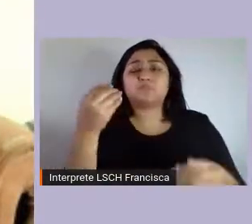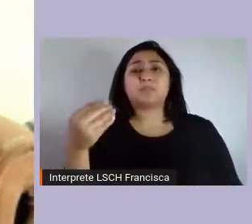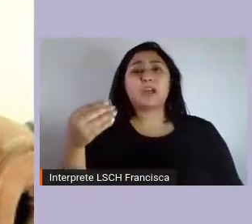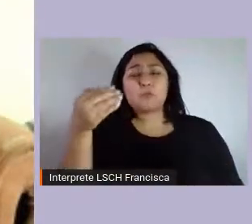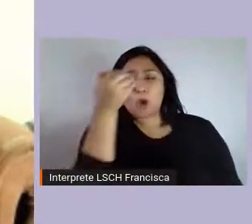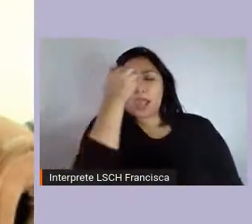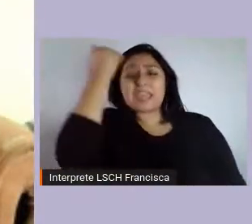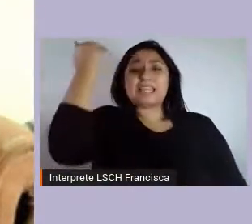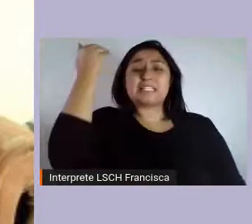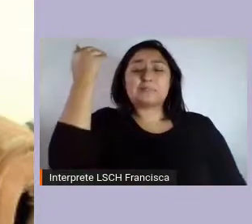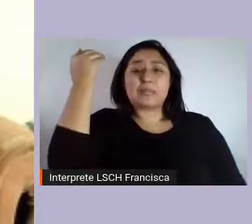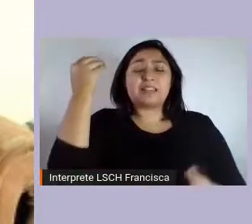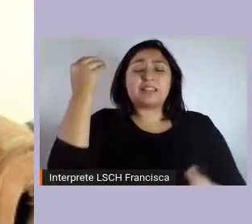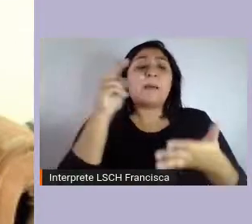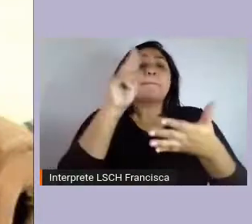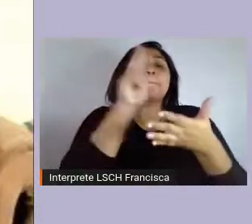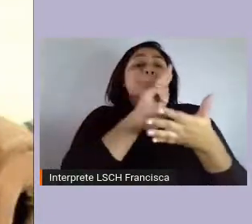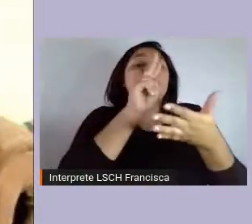chilena fundamentalmente.